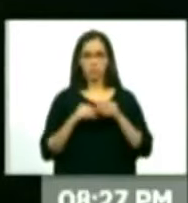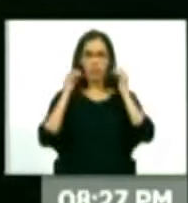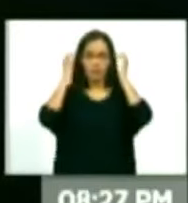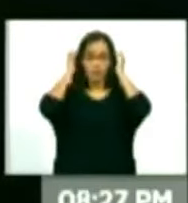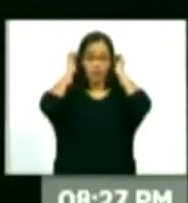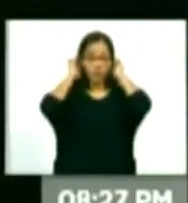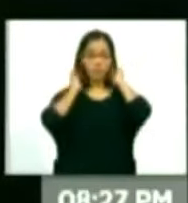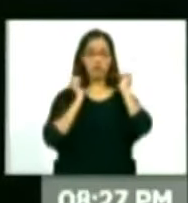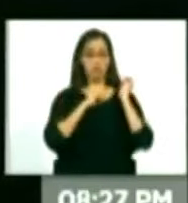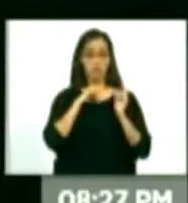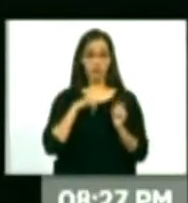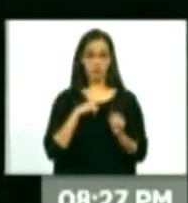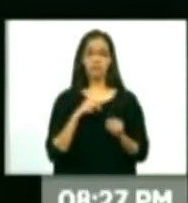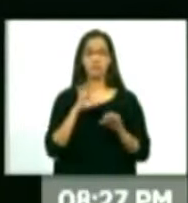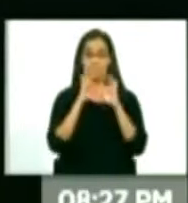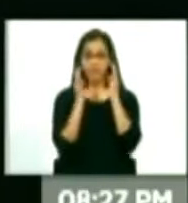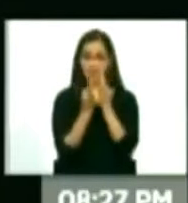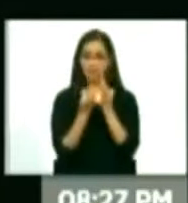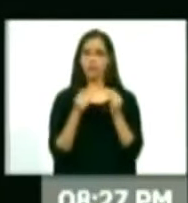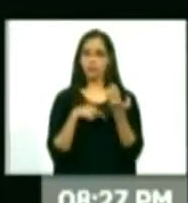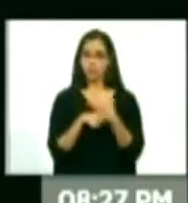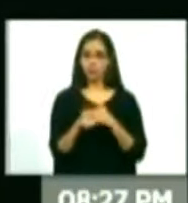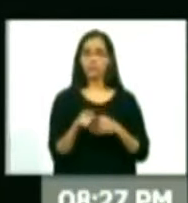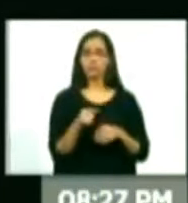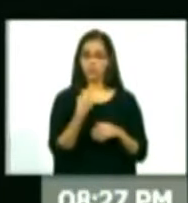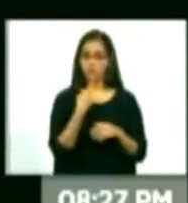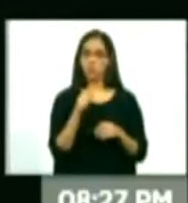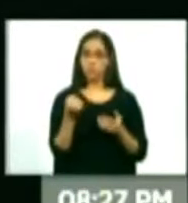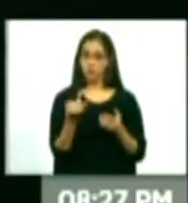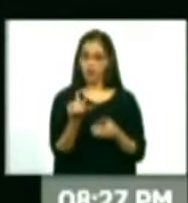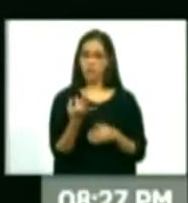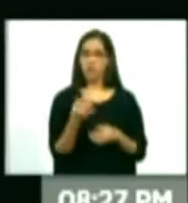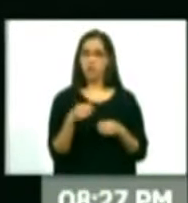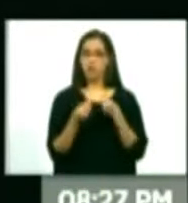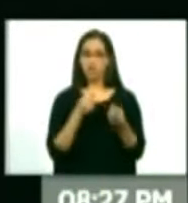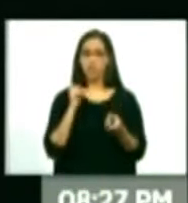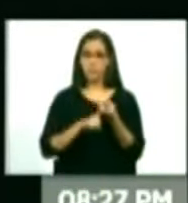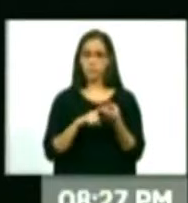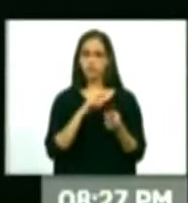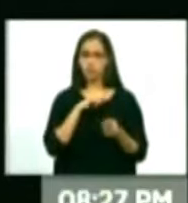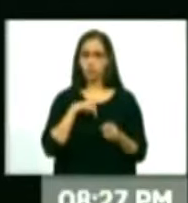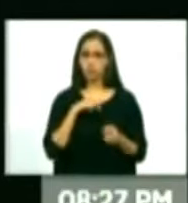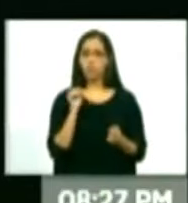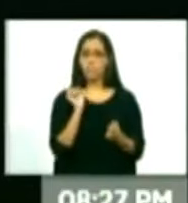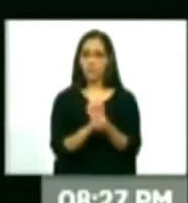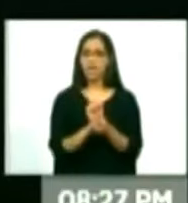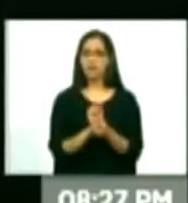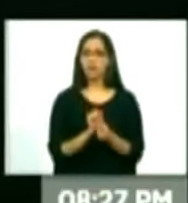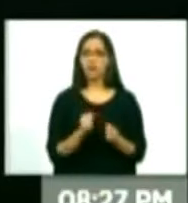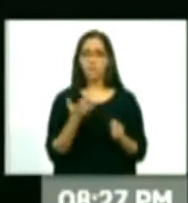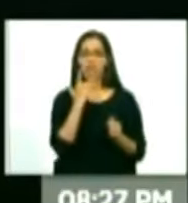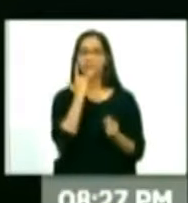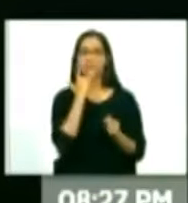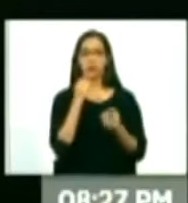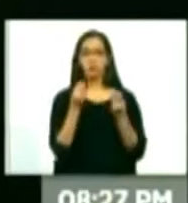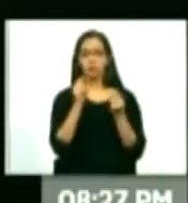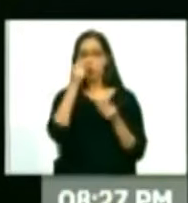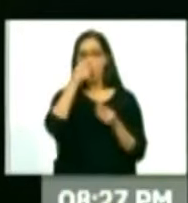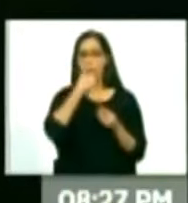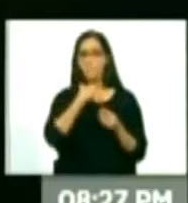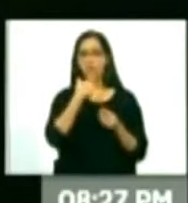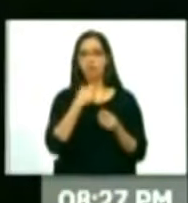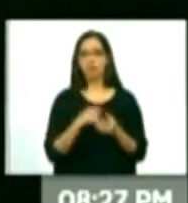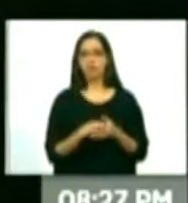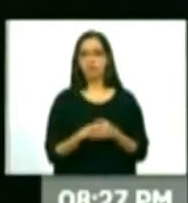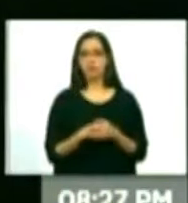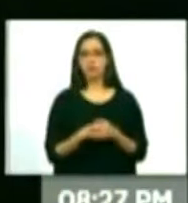nuestros familiares tuvieron que fajarse. Yo le he dicho varias veces lo que hizo Marlene cuando nosotros estábamos presos. Más valentía que muchos hombres. meterse